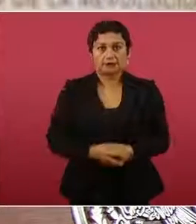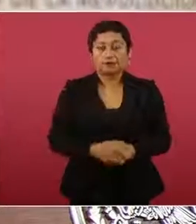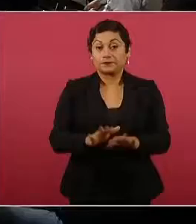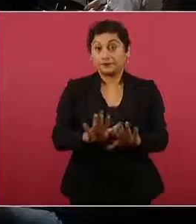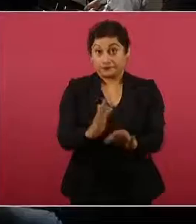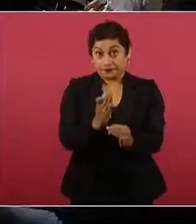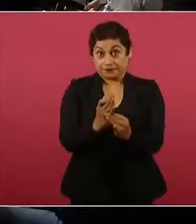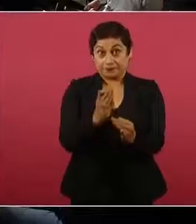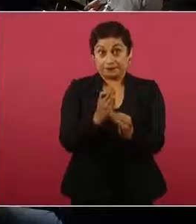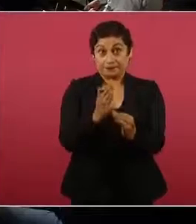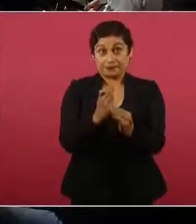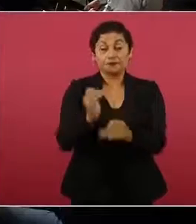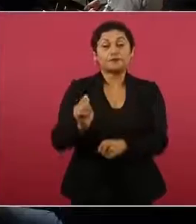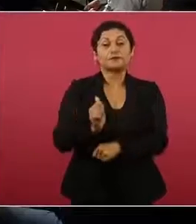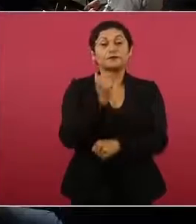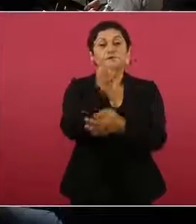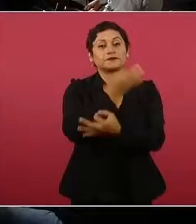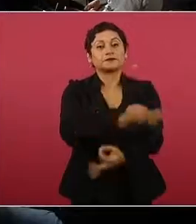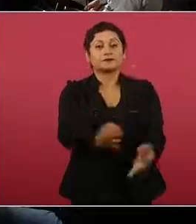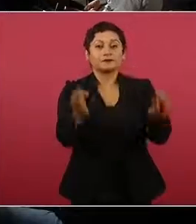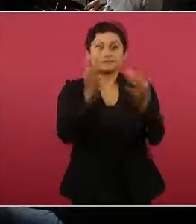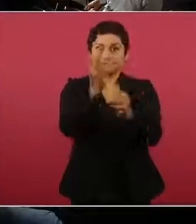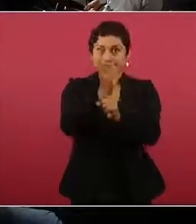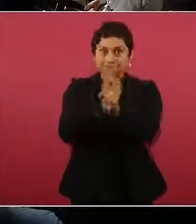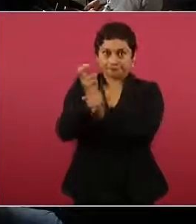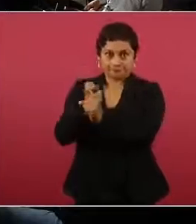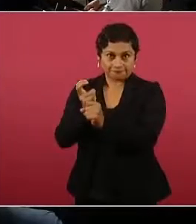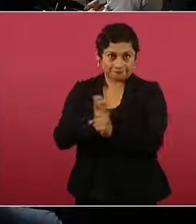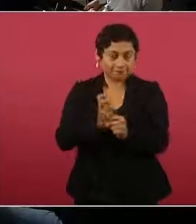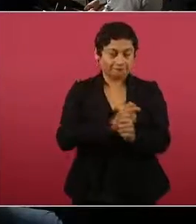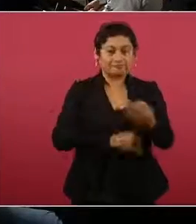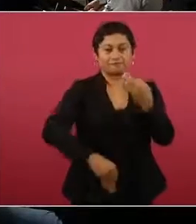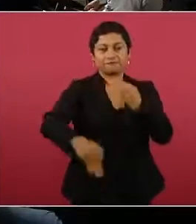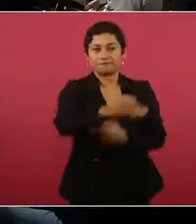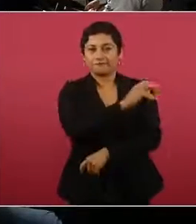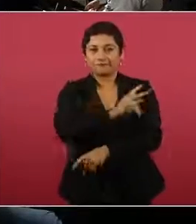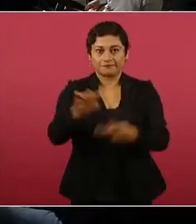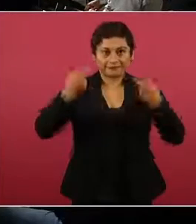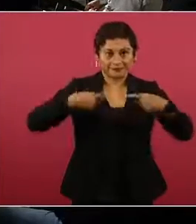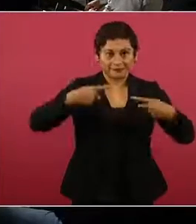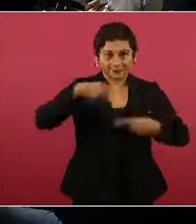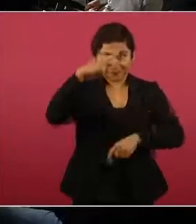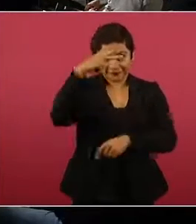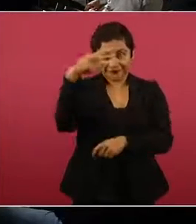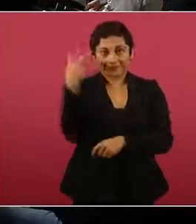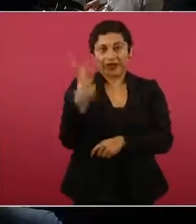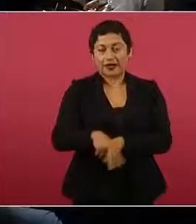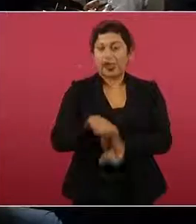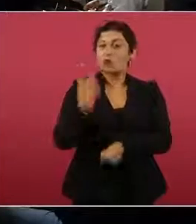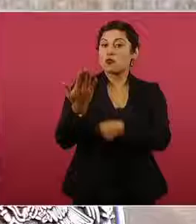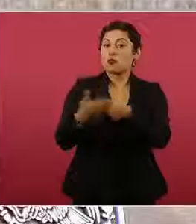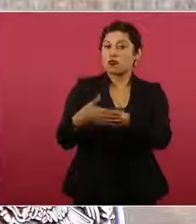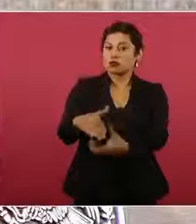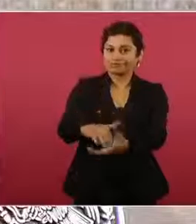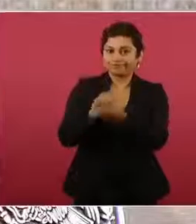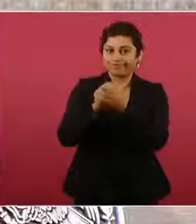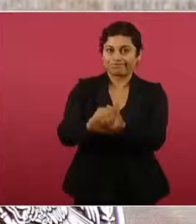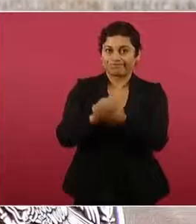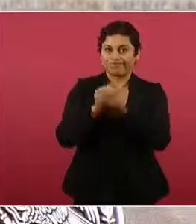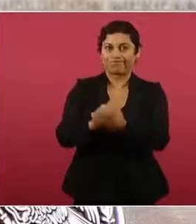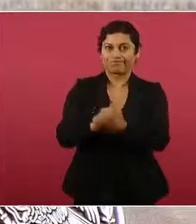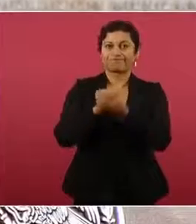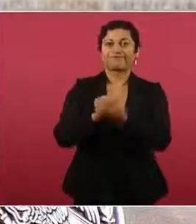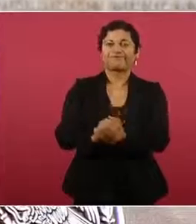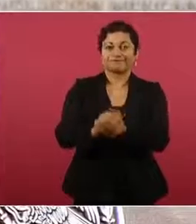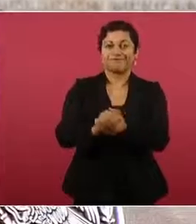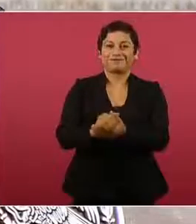aprovechar para convocar a todos los mexicanos a este sorteo del